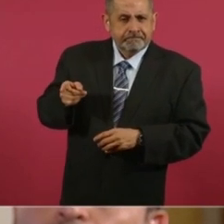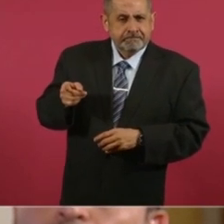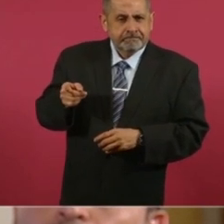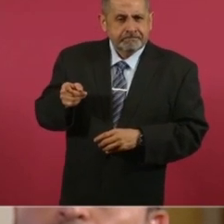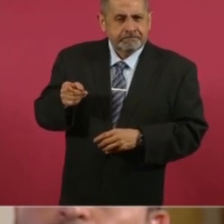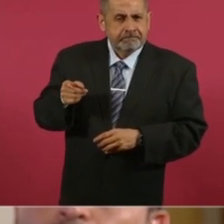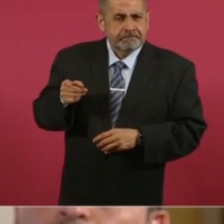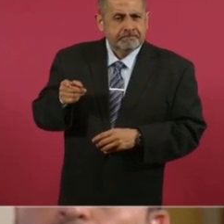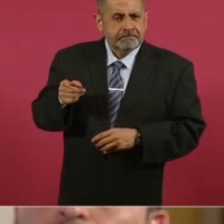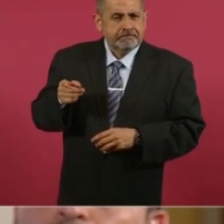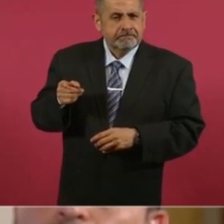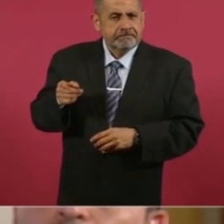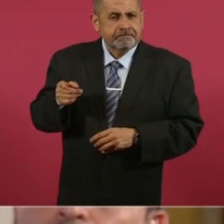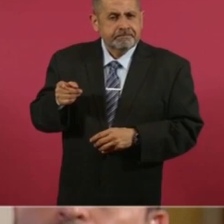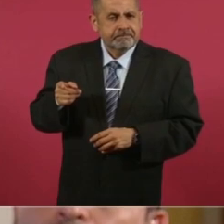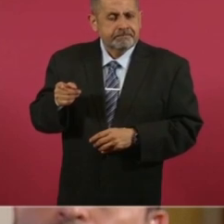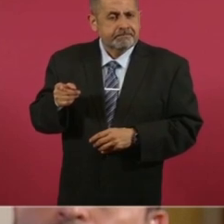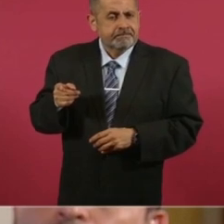para que